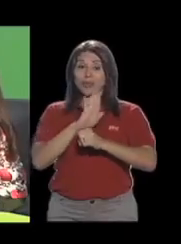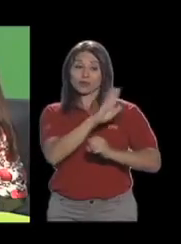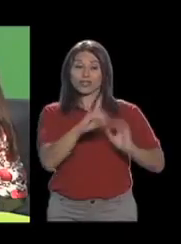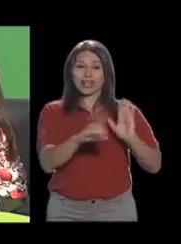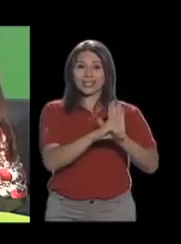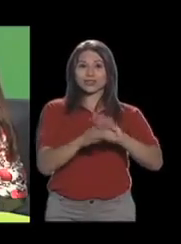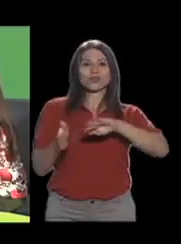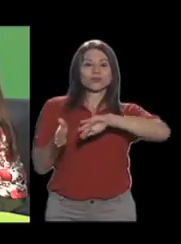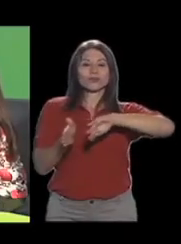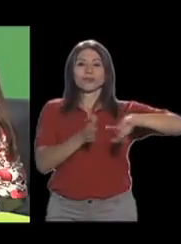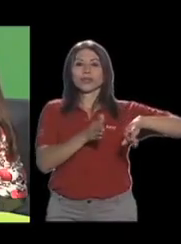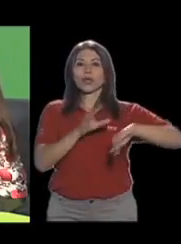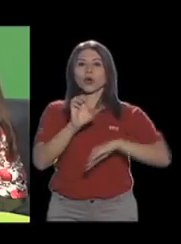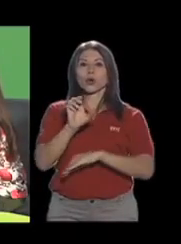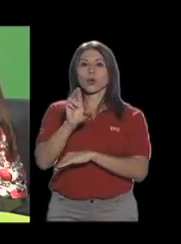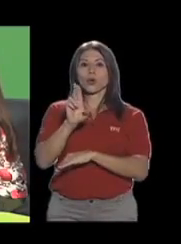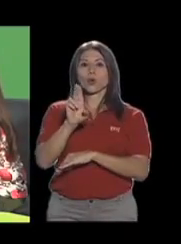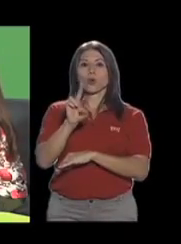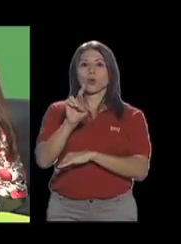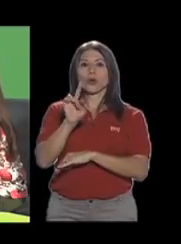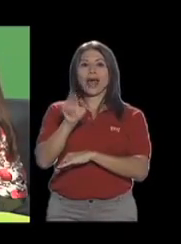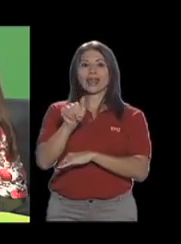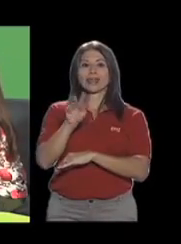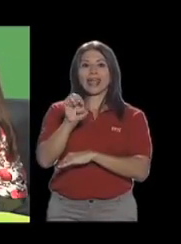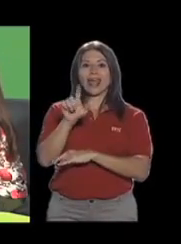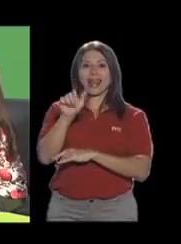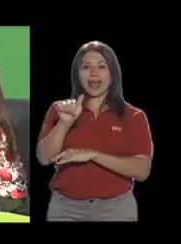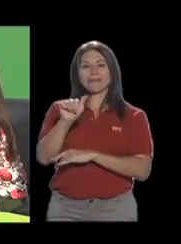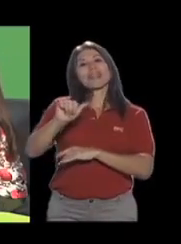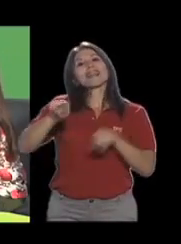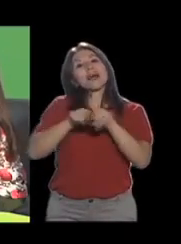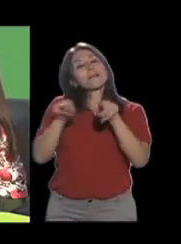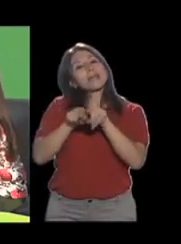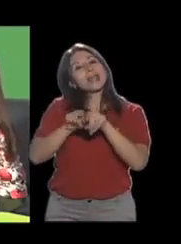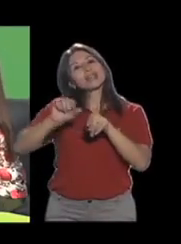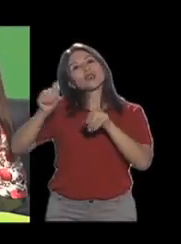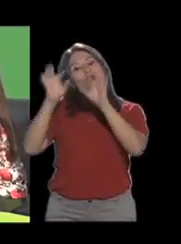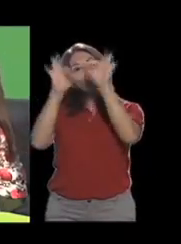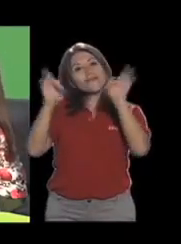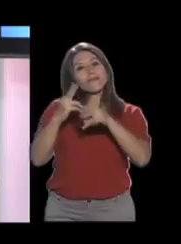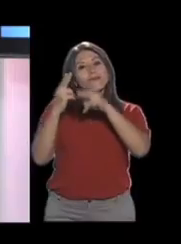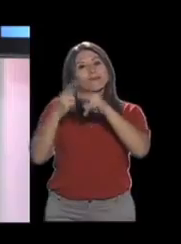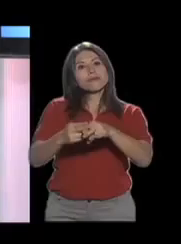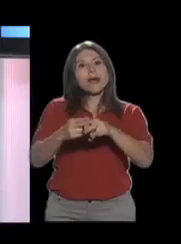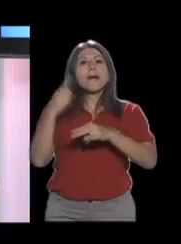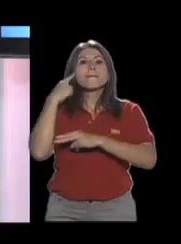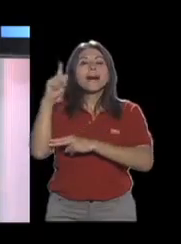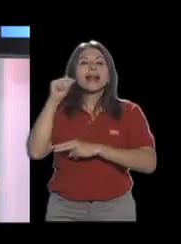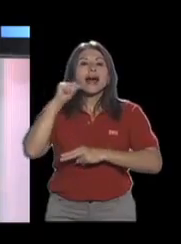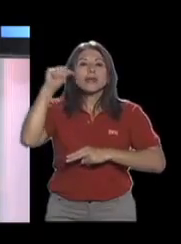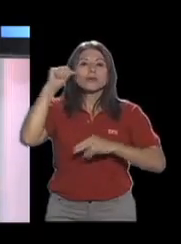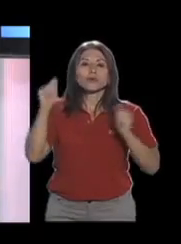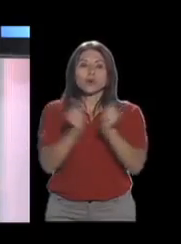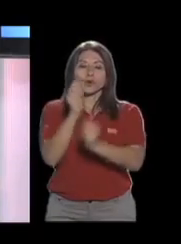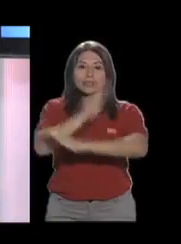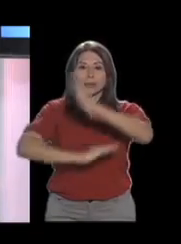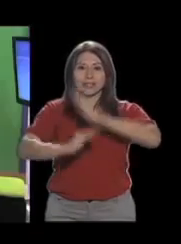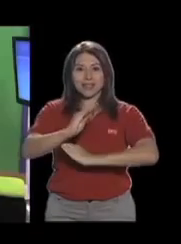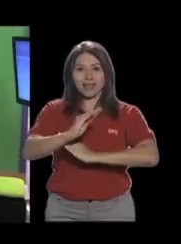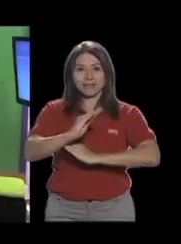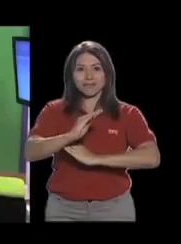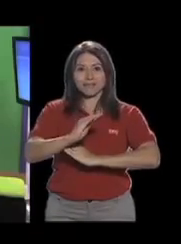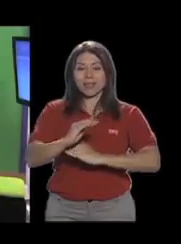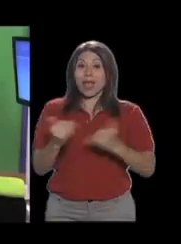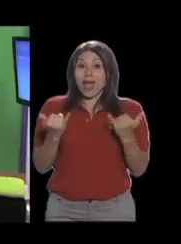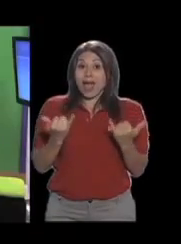curatela es otra institución jurídica de guarda, pero está para adultos con discapacidad. Ahora, aquí no es